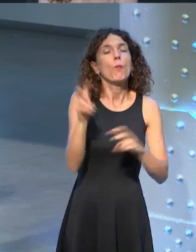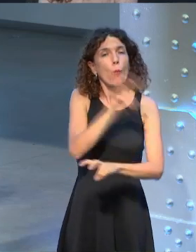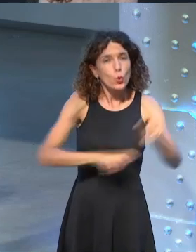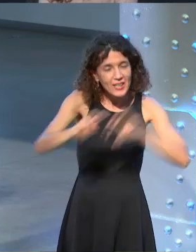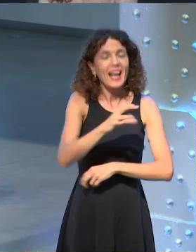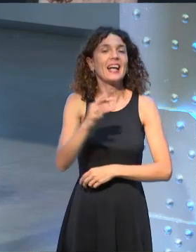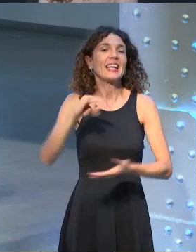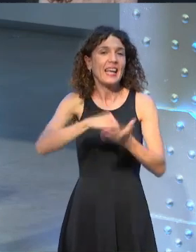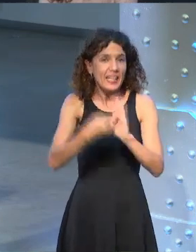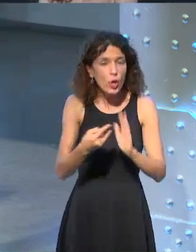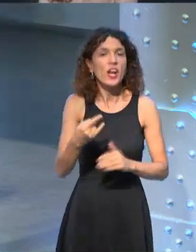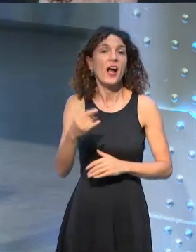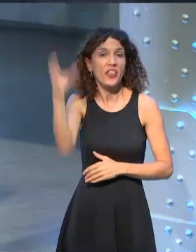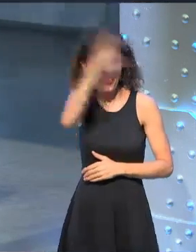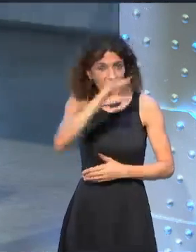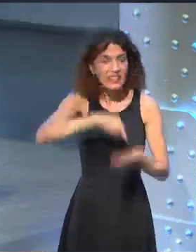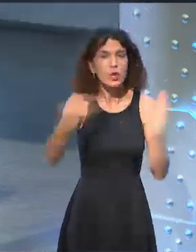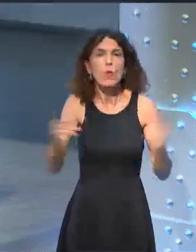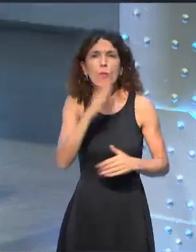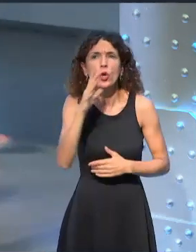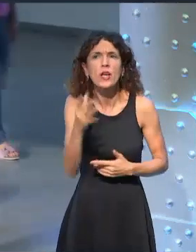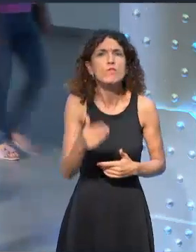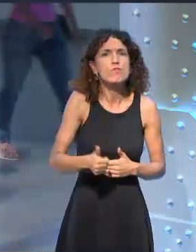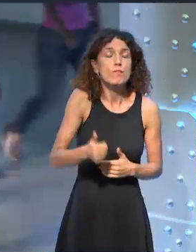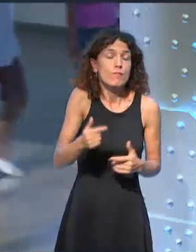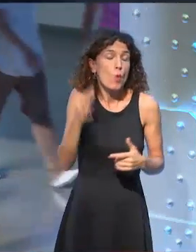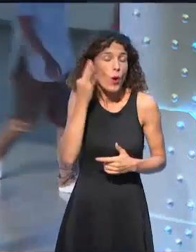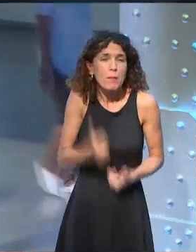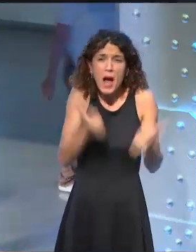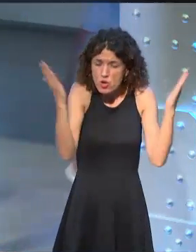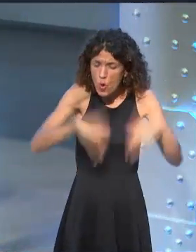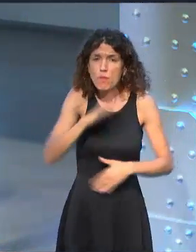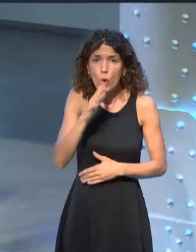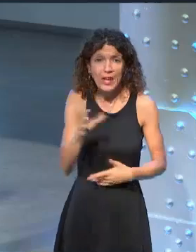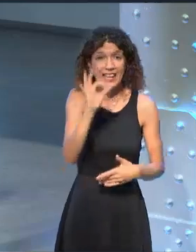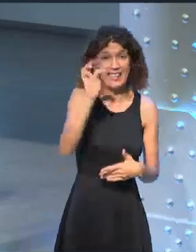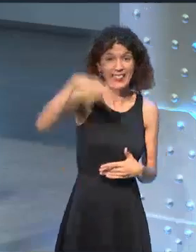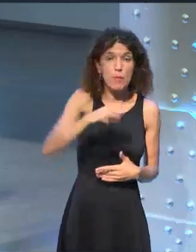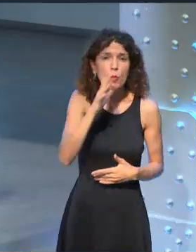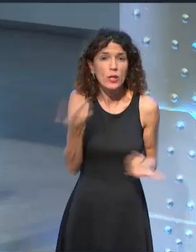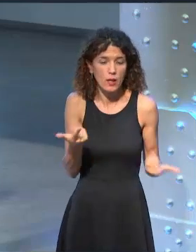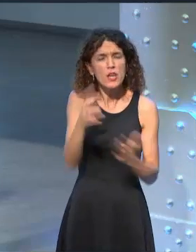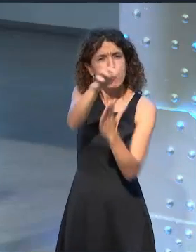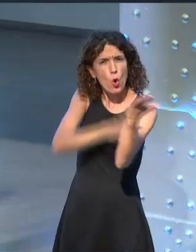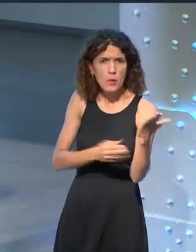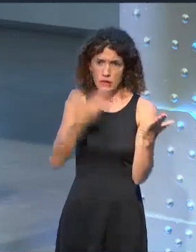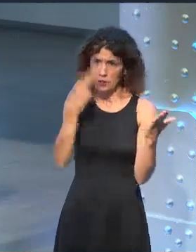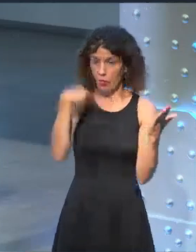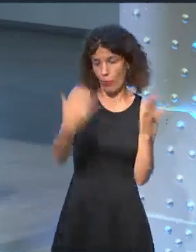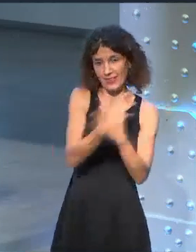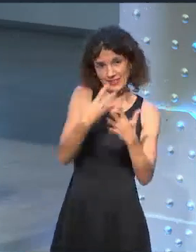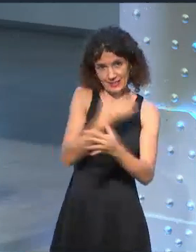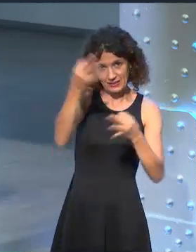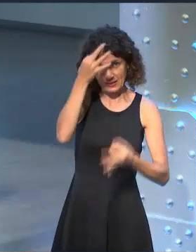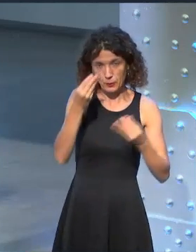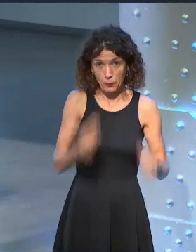ingenieras, físicas y tecnólogas. ¿Por qué no hay más mujeres STEM? Un informe, por cierto, Milagros, interesantísimo, del que tú nos vas a hablar, que ya